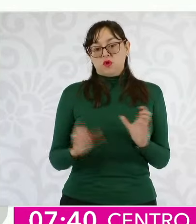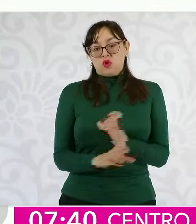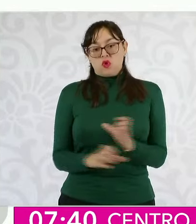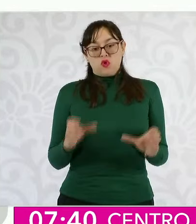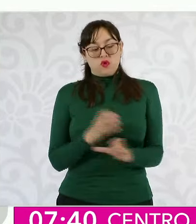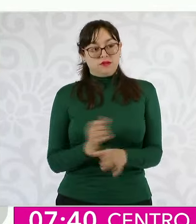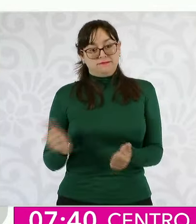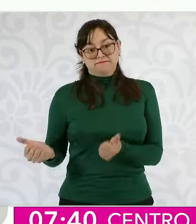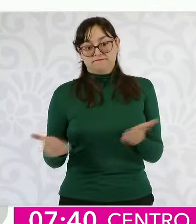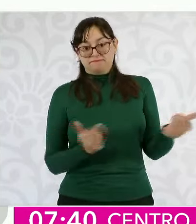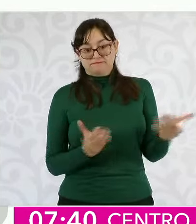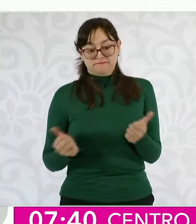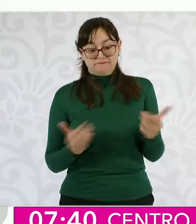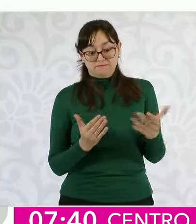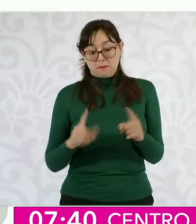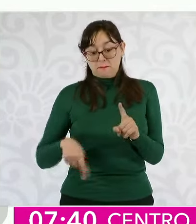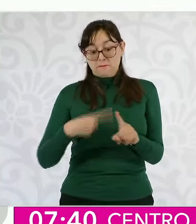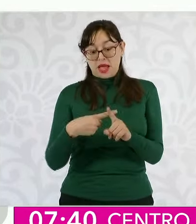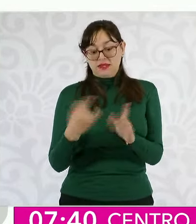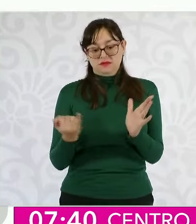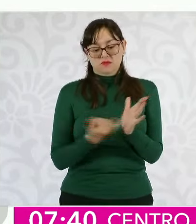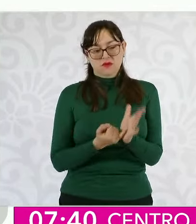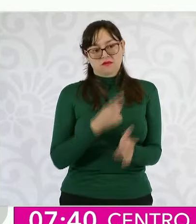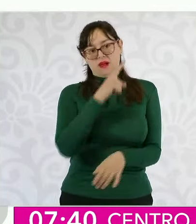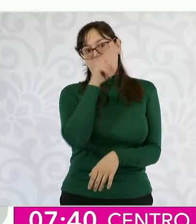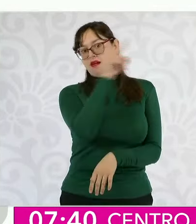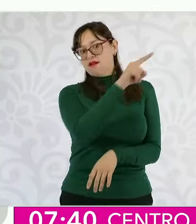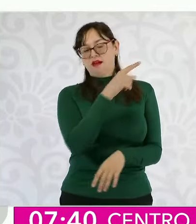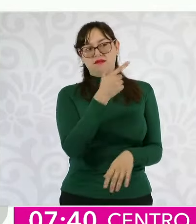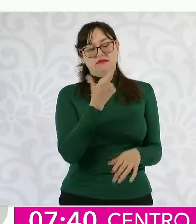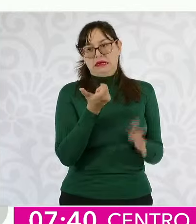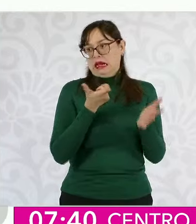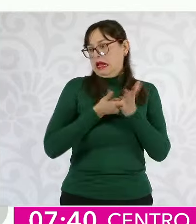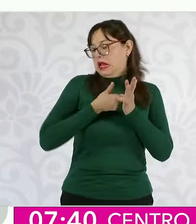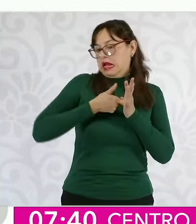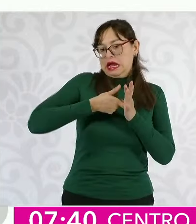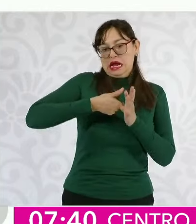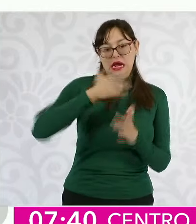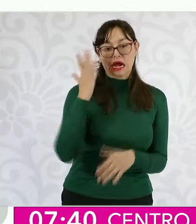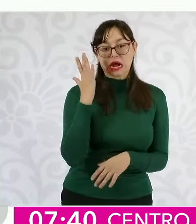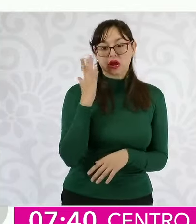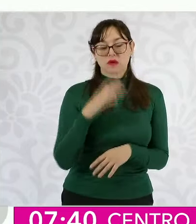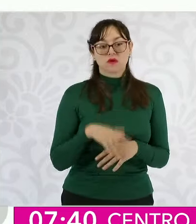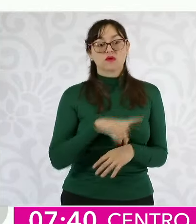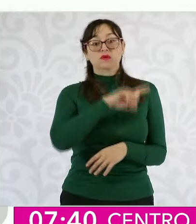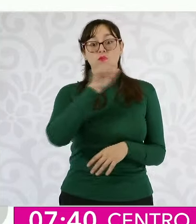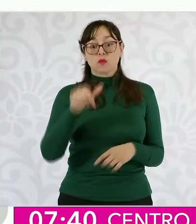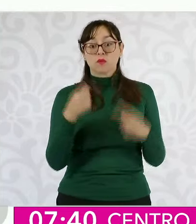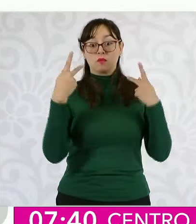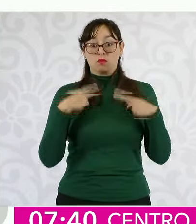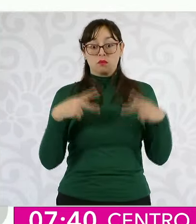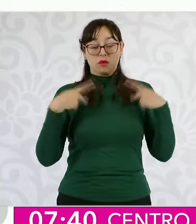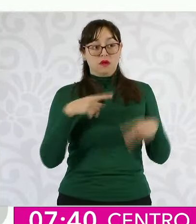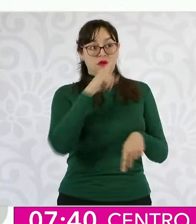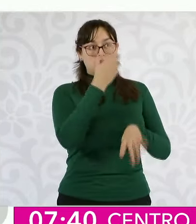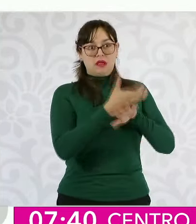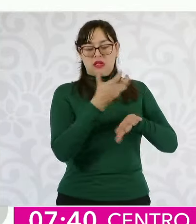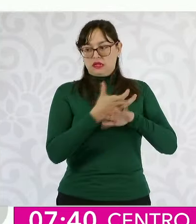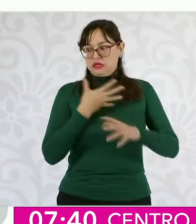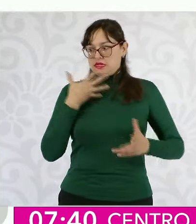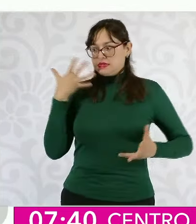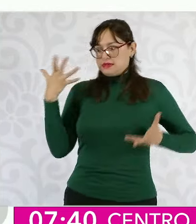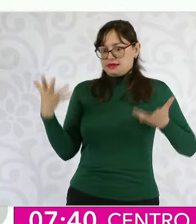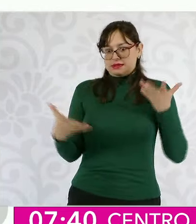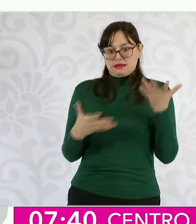importados inmediatamente y una reducción en el poder adquisitivo de los consumidores estadounidenses. Entonces, no lo pudieron